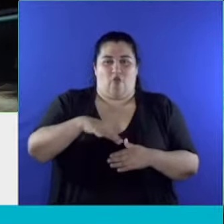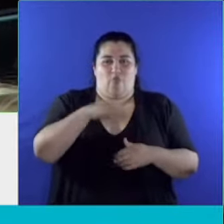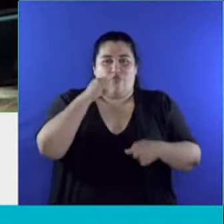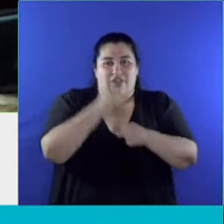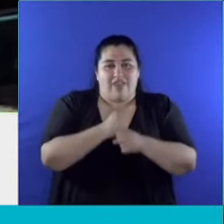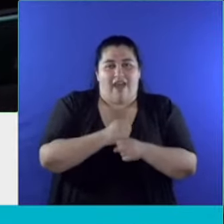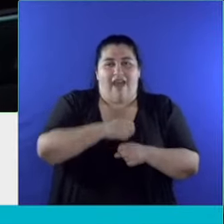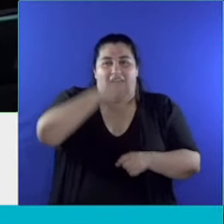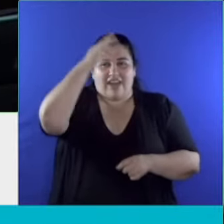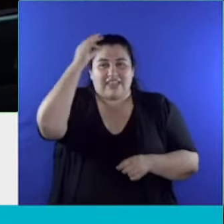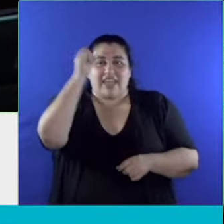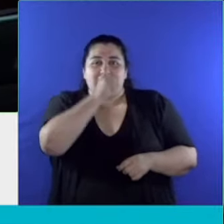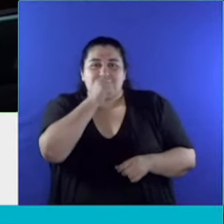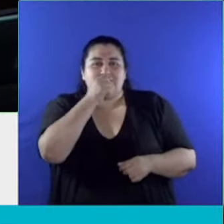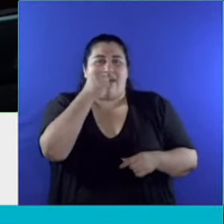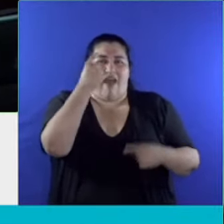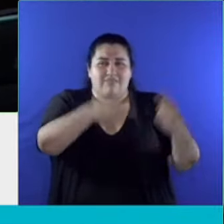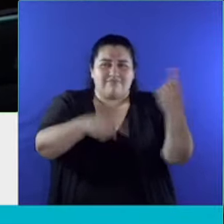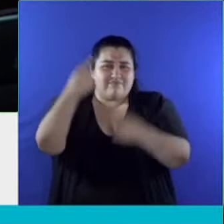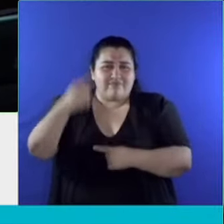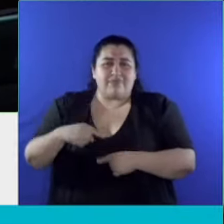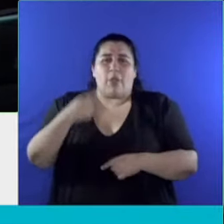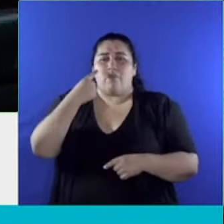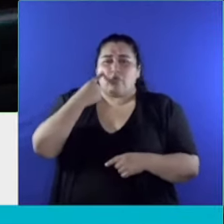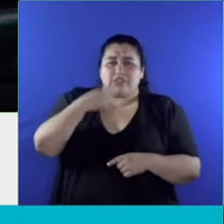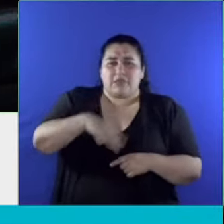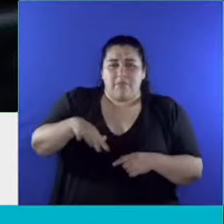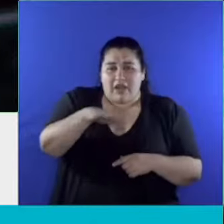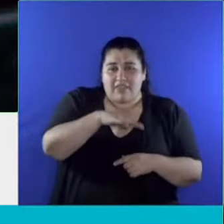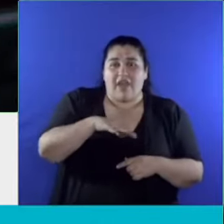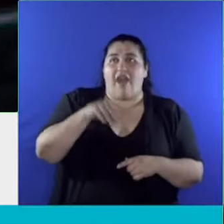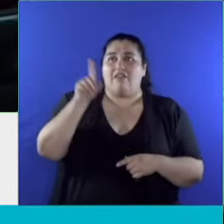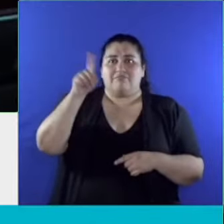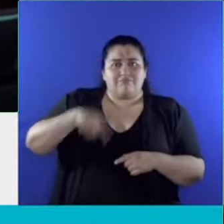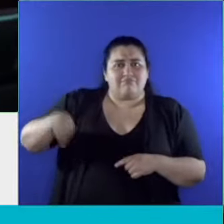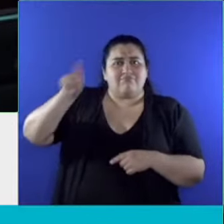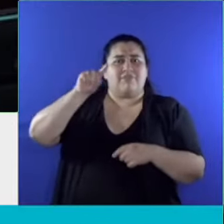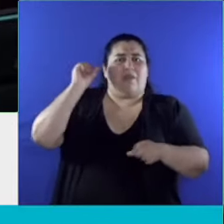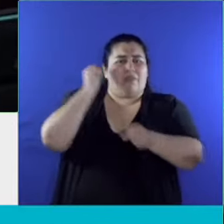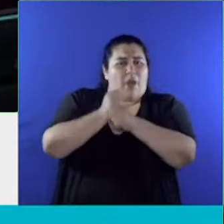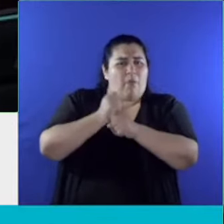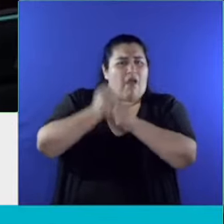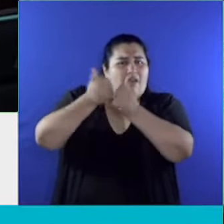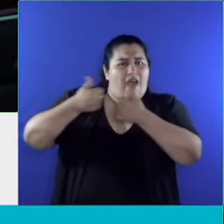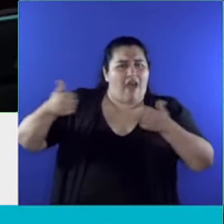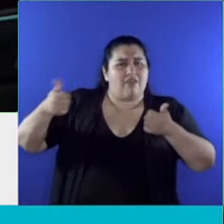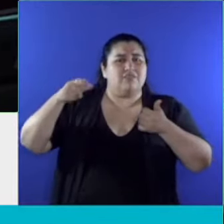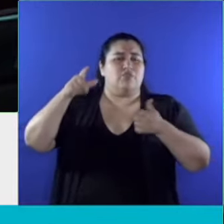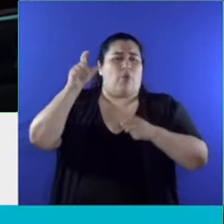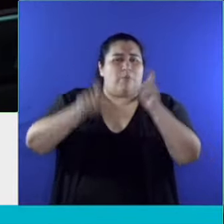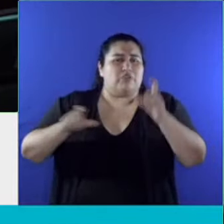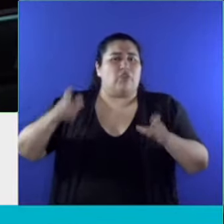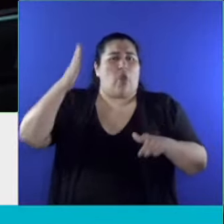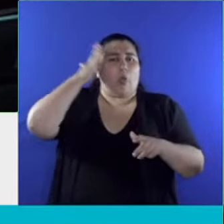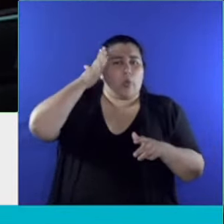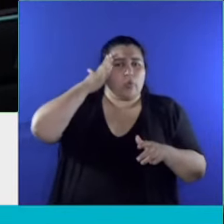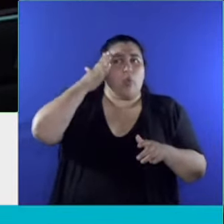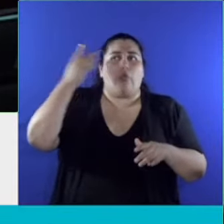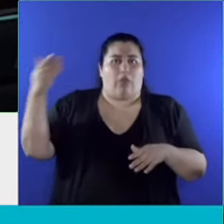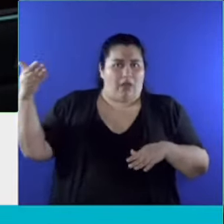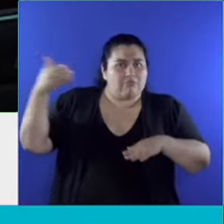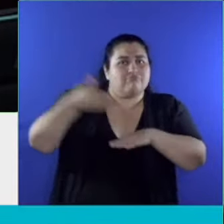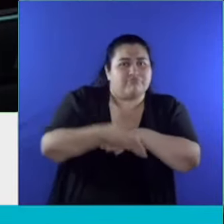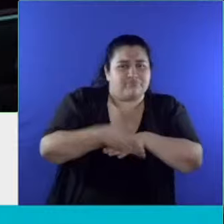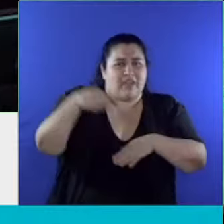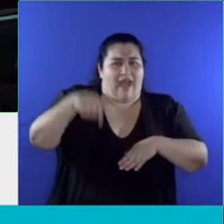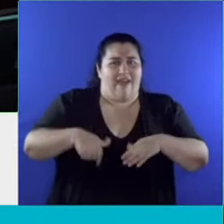los artistas la municipalidad acá en el palco han trabajado trabajadores de la cultura que han podido asistir a